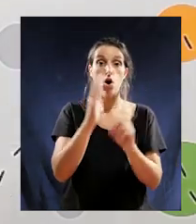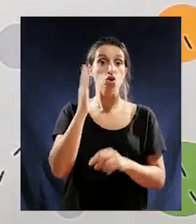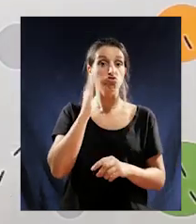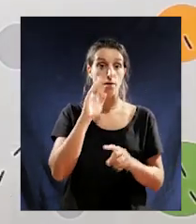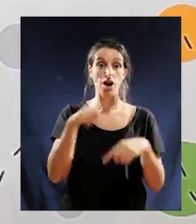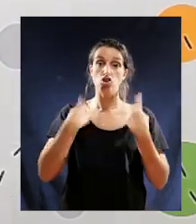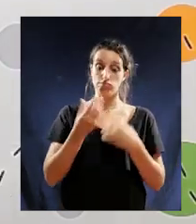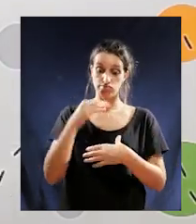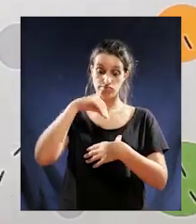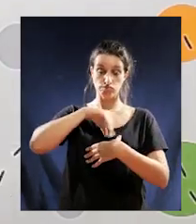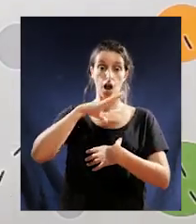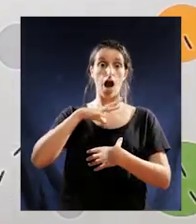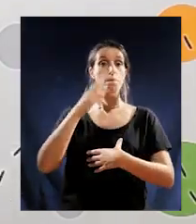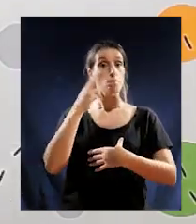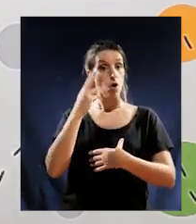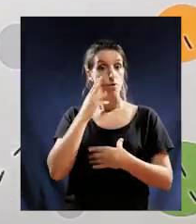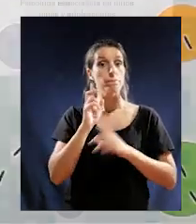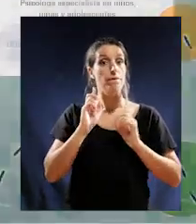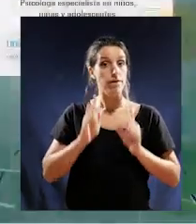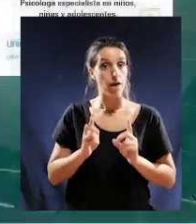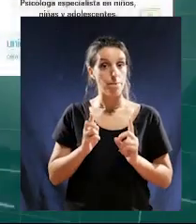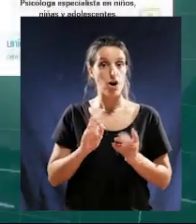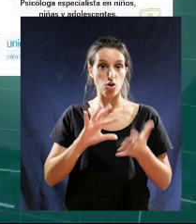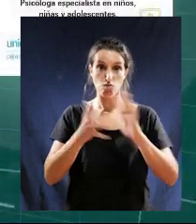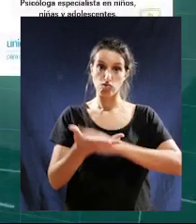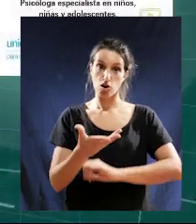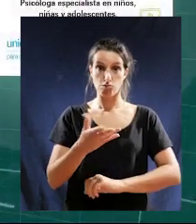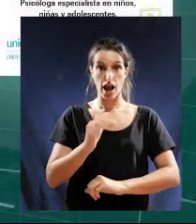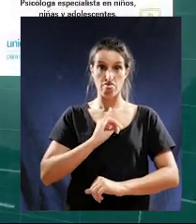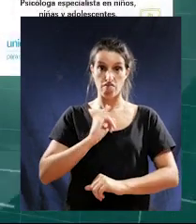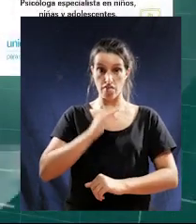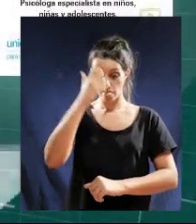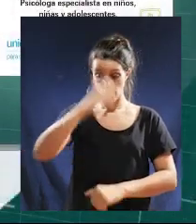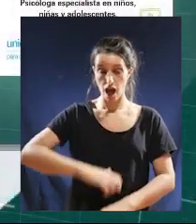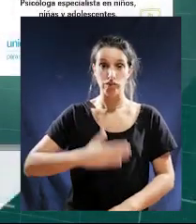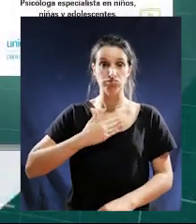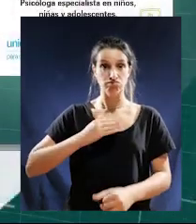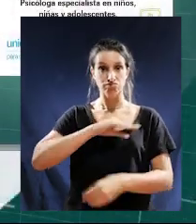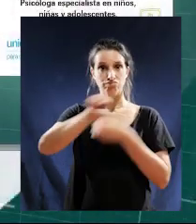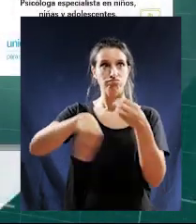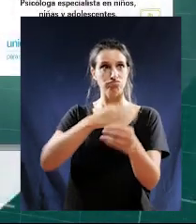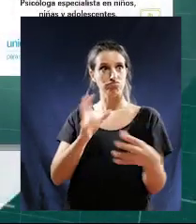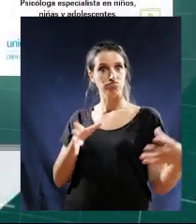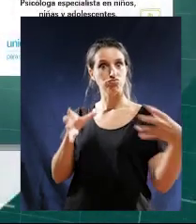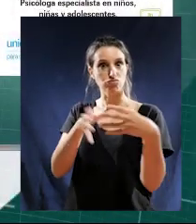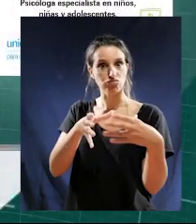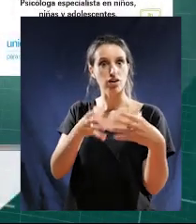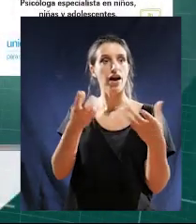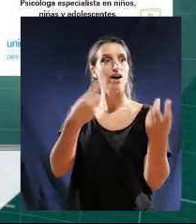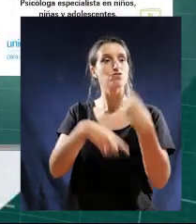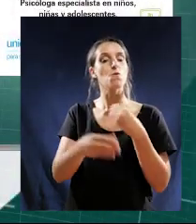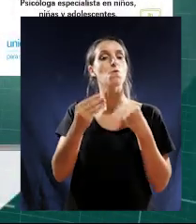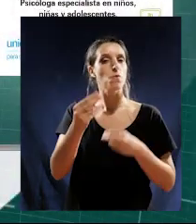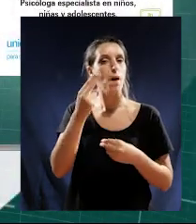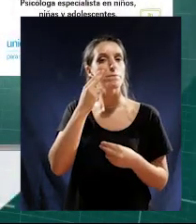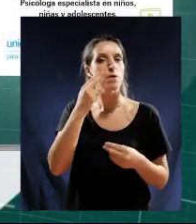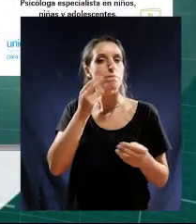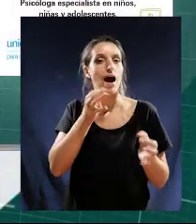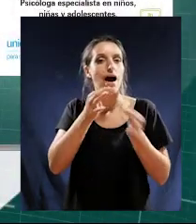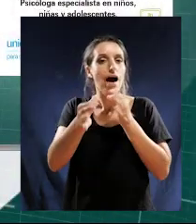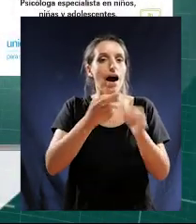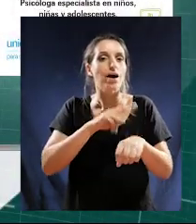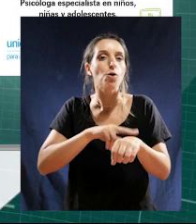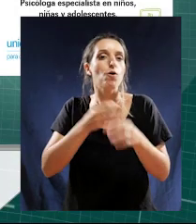idealizar y también saber que todos nosotros cargamos con ciertas problemáticas que configuran nuestra forma propia de ser familia